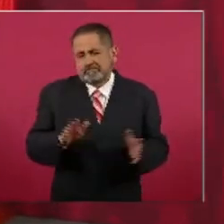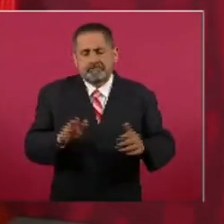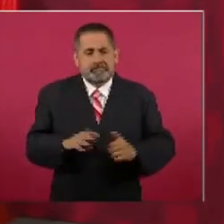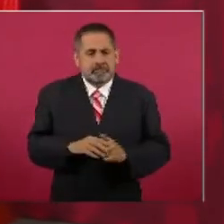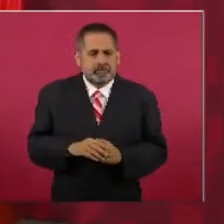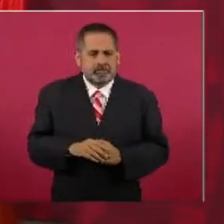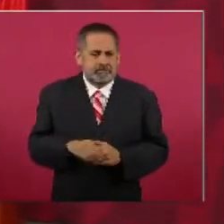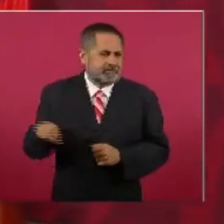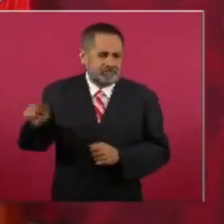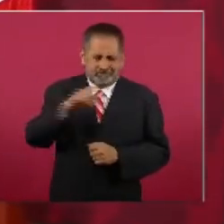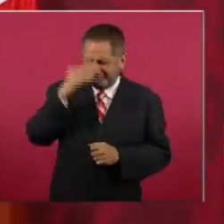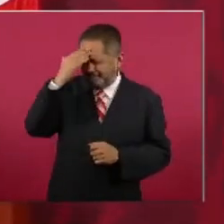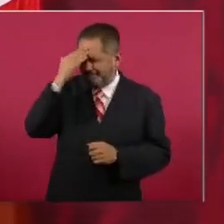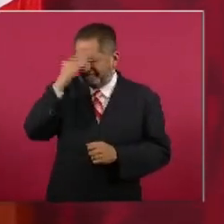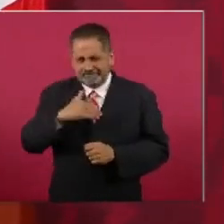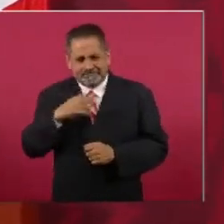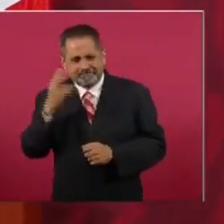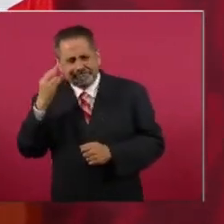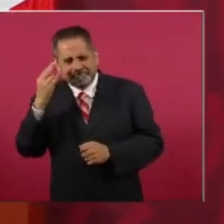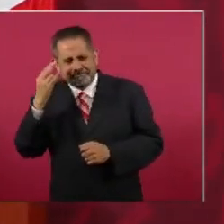estaban perfectamente